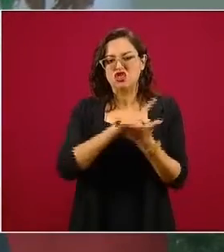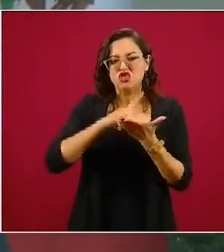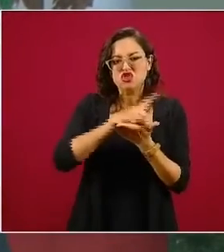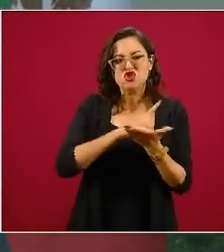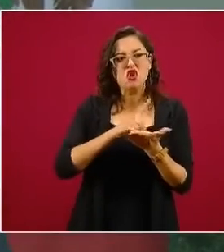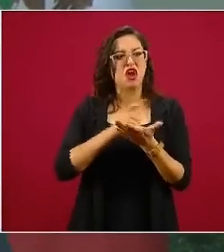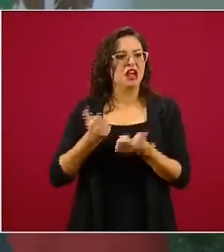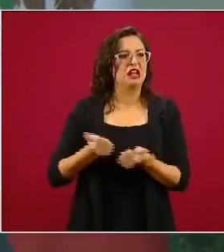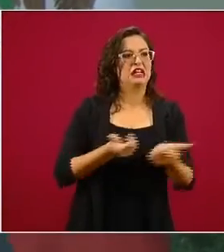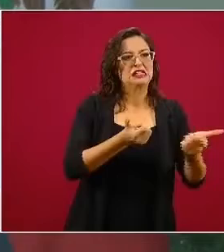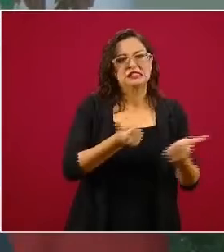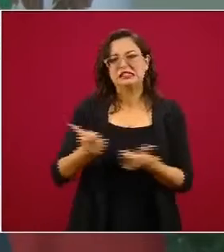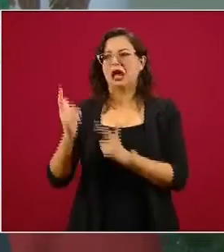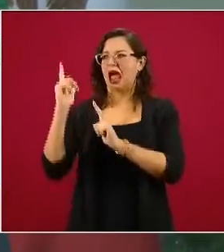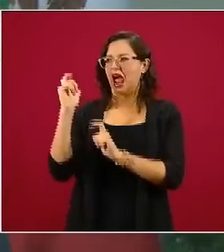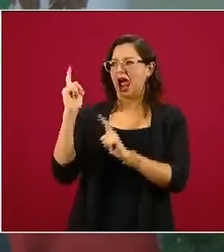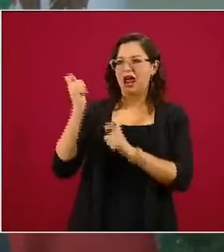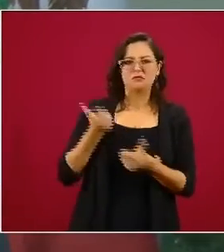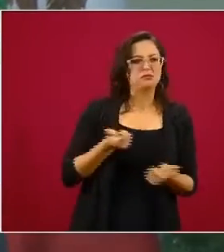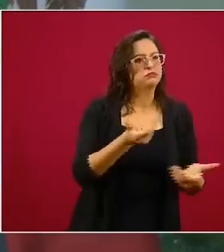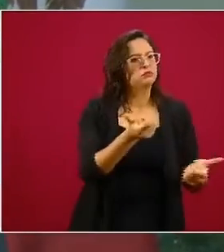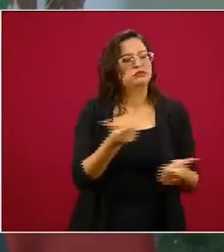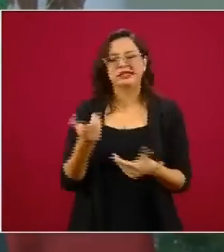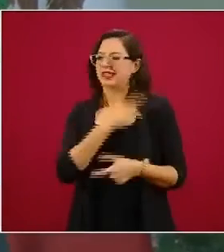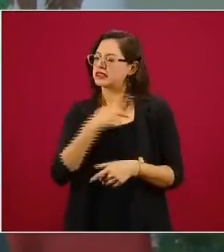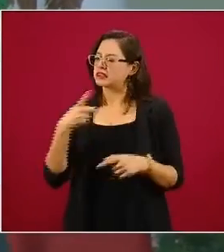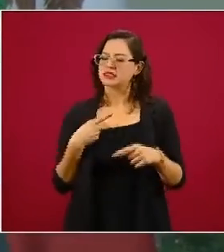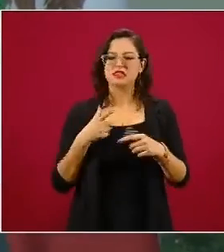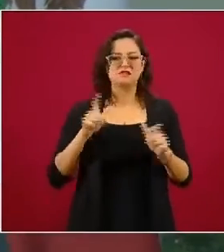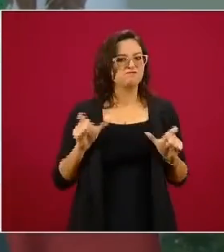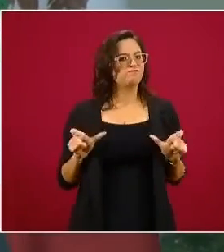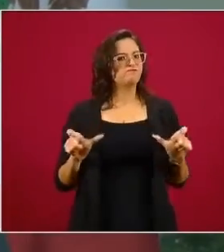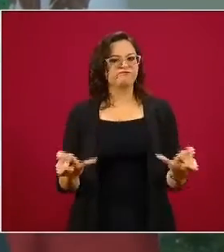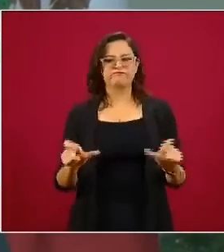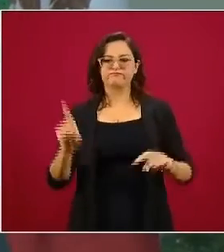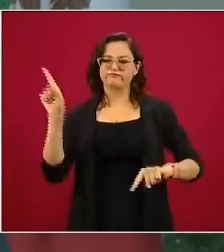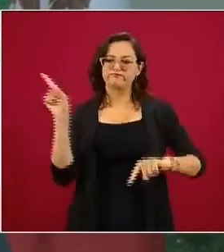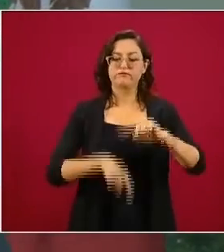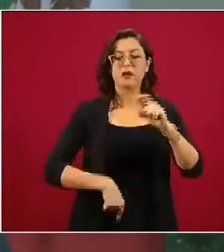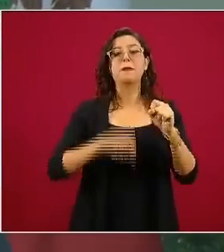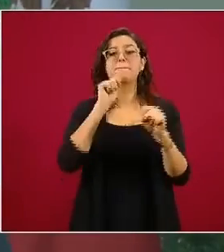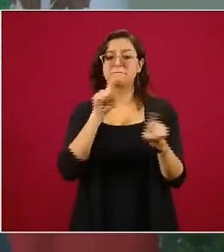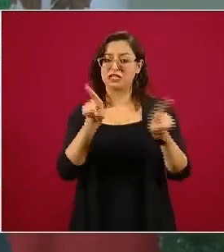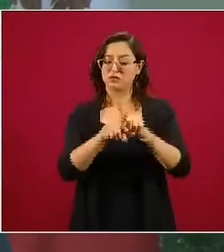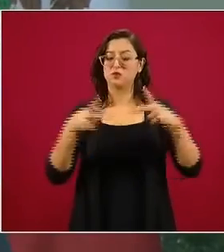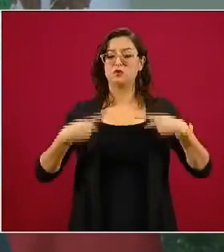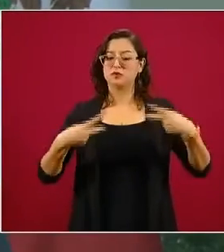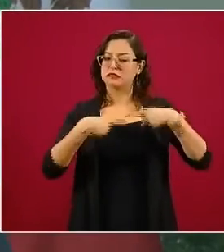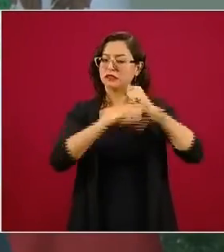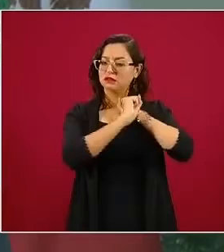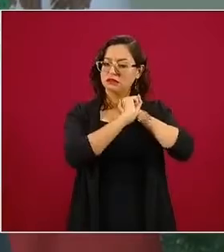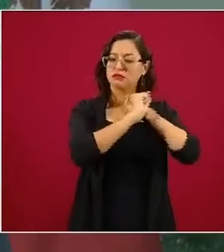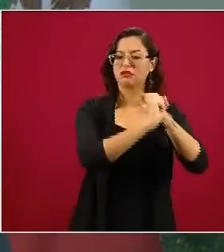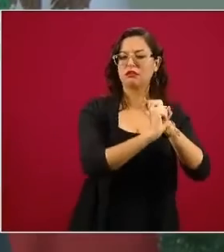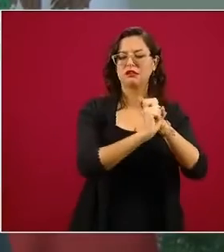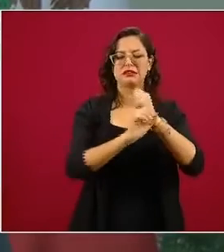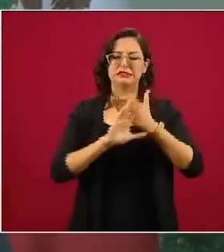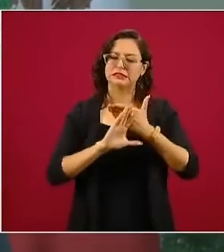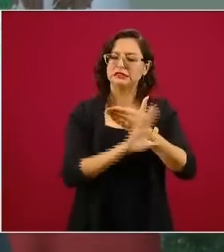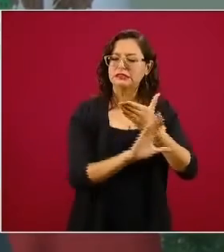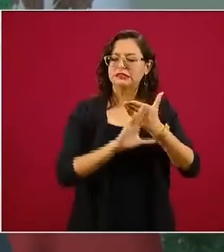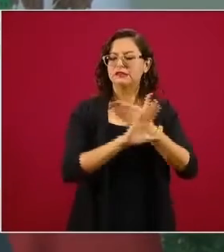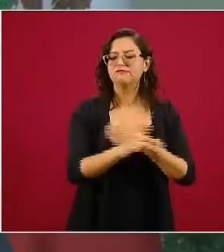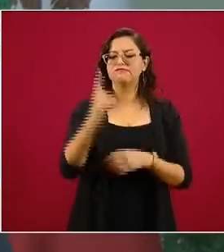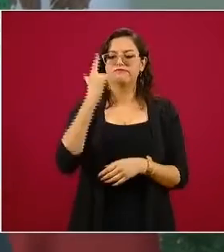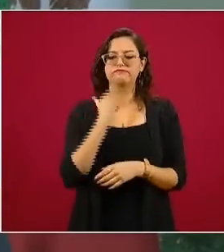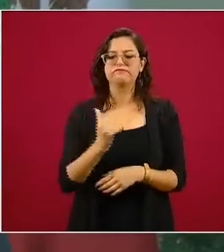estupefacientes y de armas entre ambos países y para detener la trata de personas. Estamos esforzándonos por